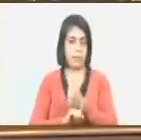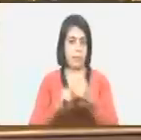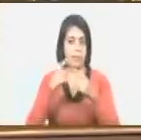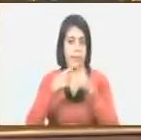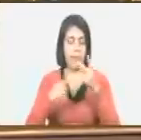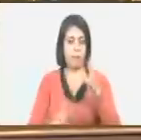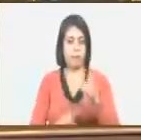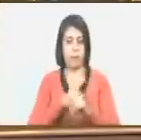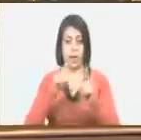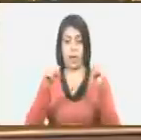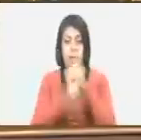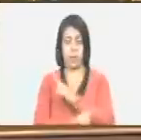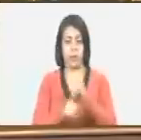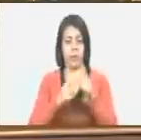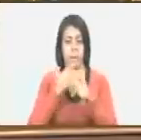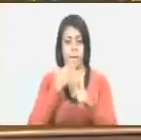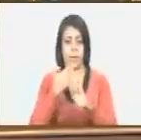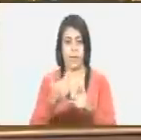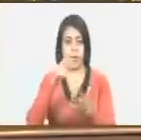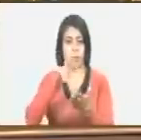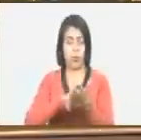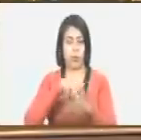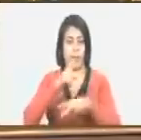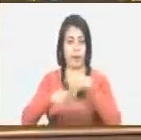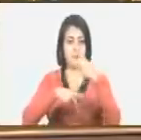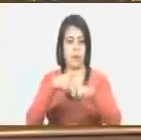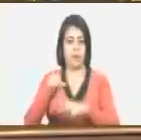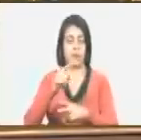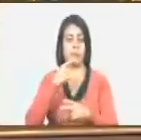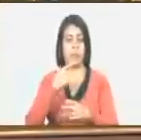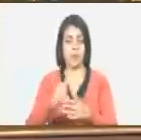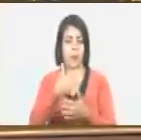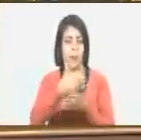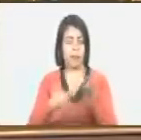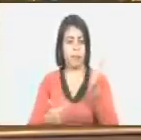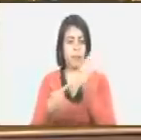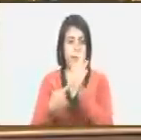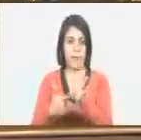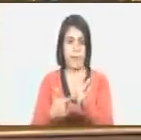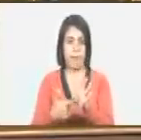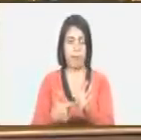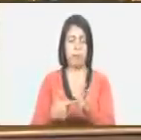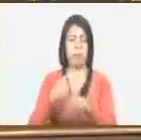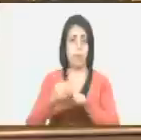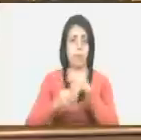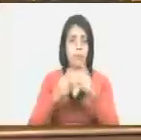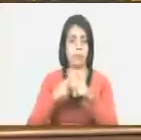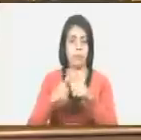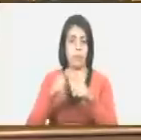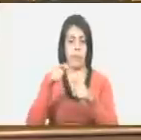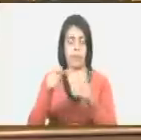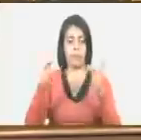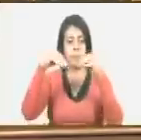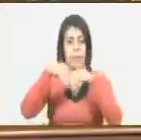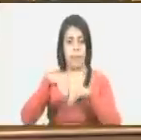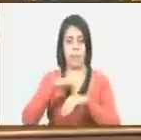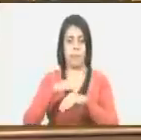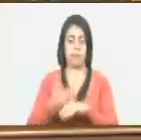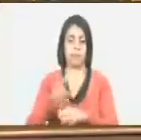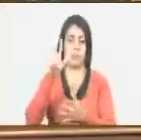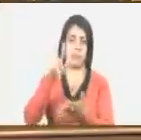posición, modificar las solicitudes probatorias y proponer o presentar estipulaciones o